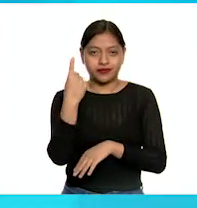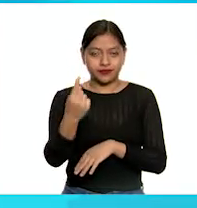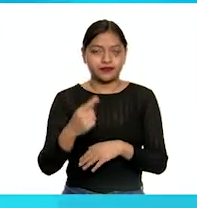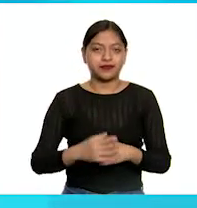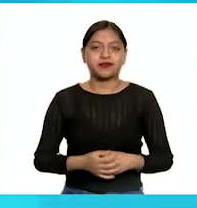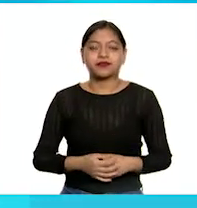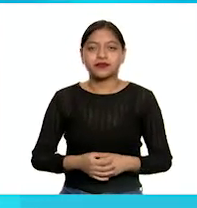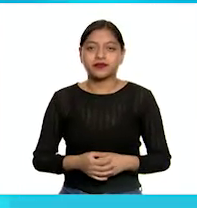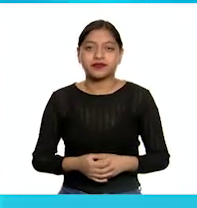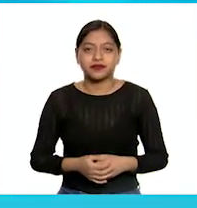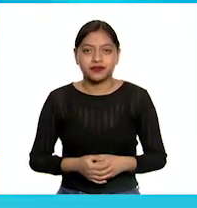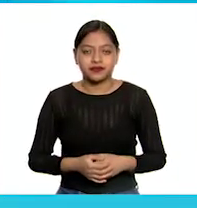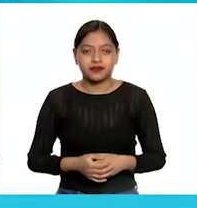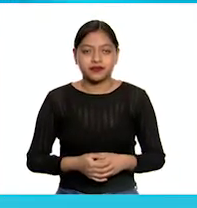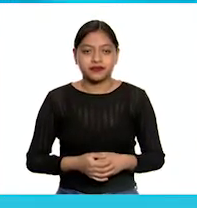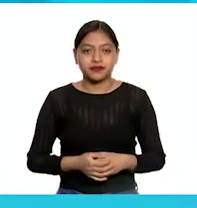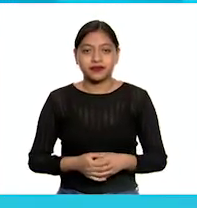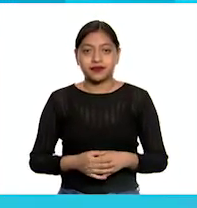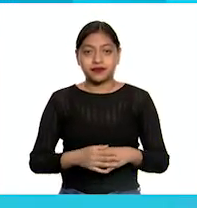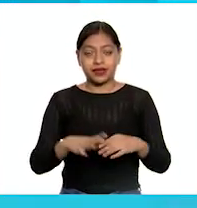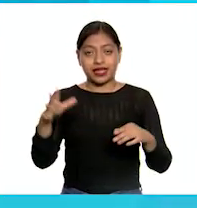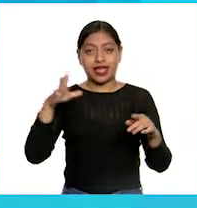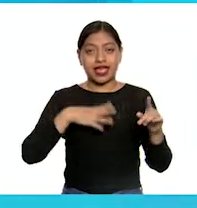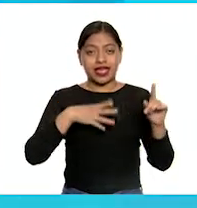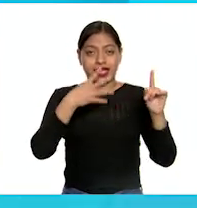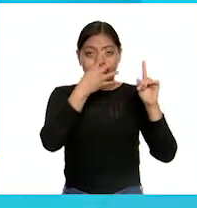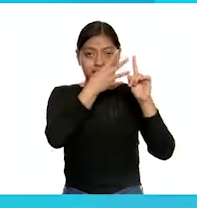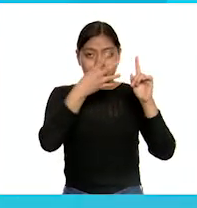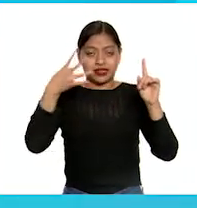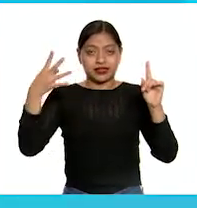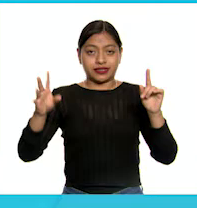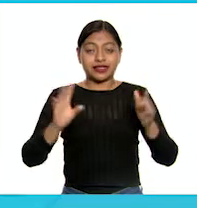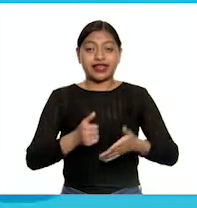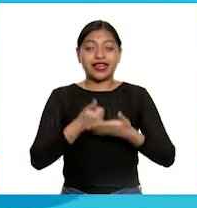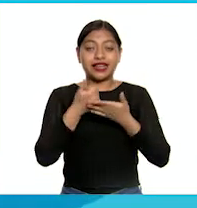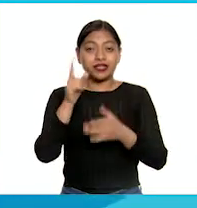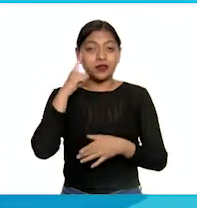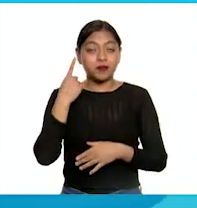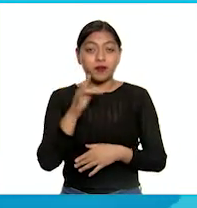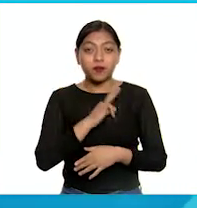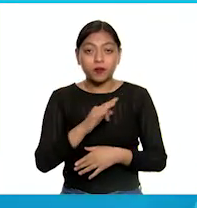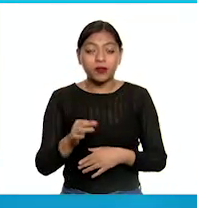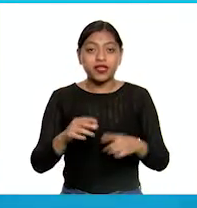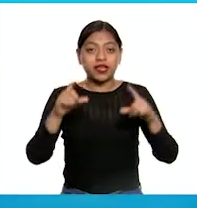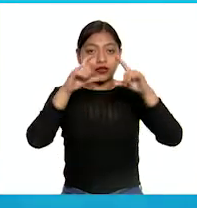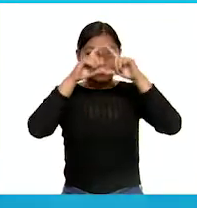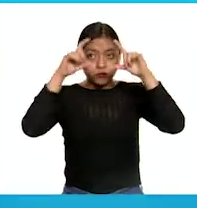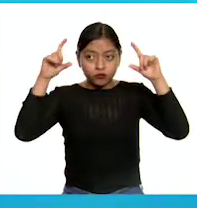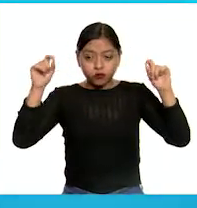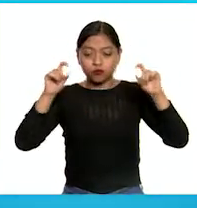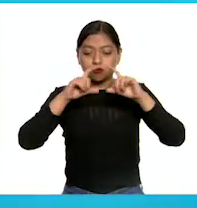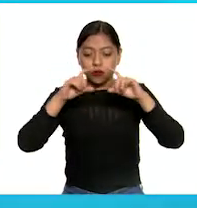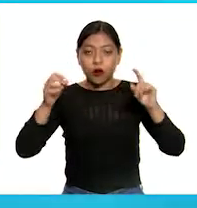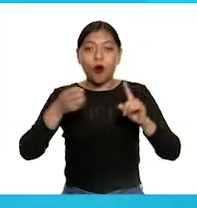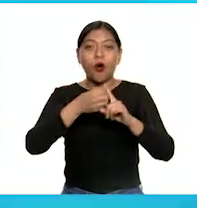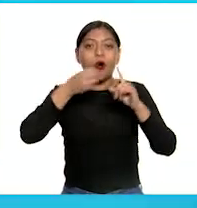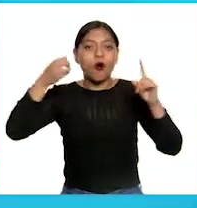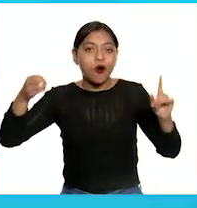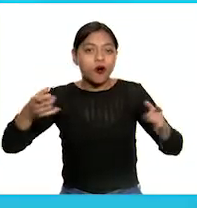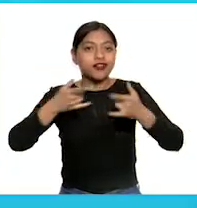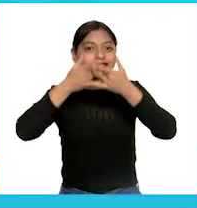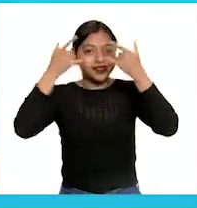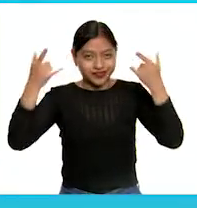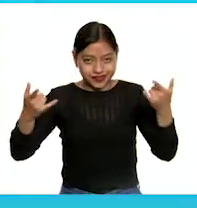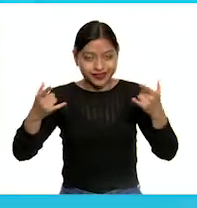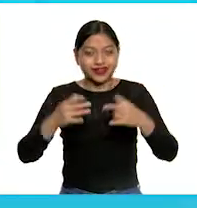libro, en una tablita que nos va a ayudar a seguir estructurando nuestro cuento,